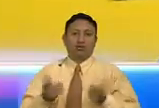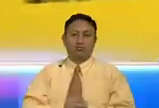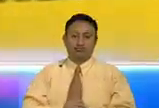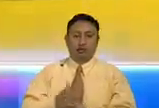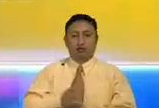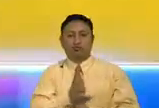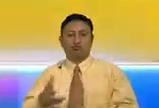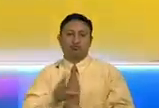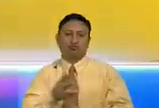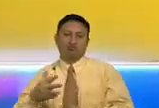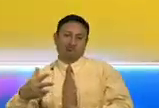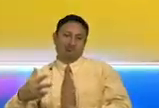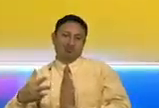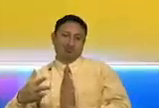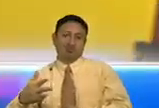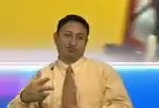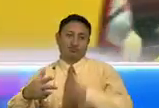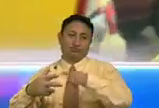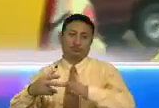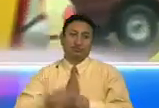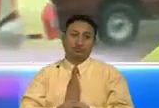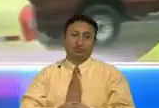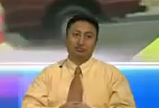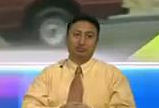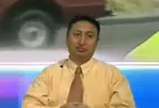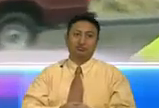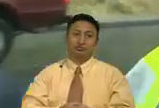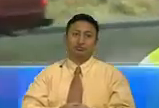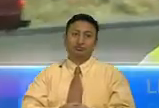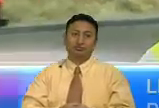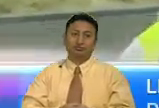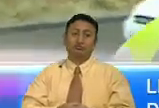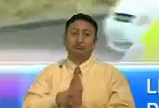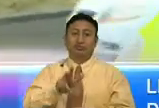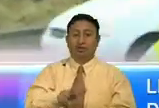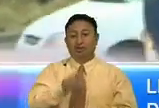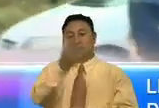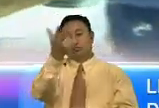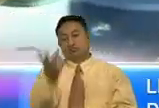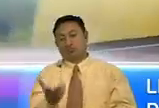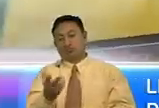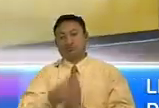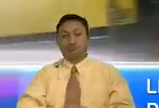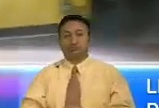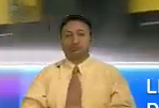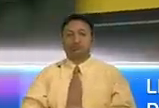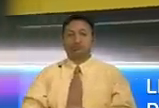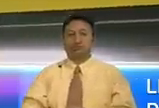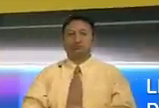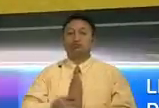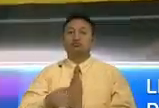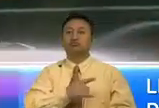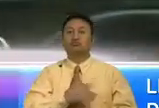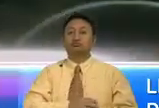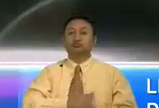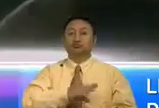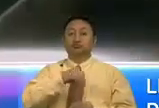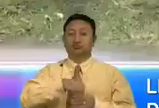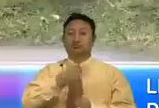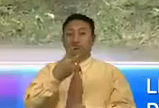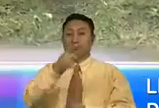carril, terminando volcado aquí en el encima del parterre, un volcamiento, un cuarto. El transporte llevaba dos personas a